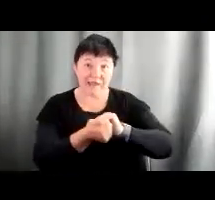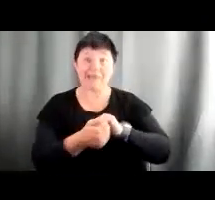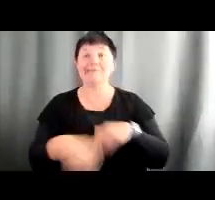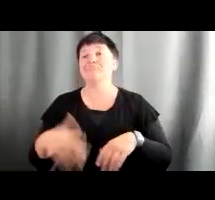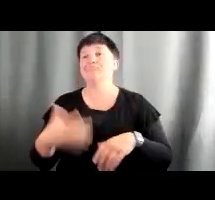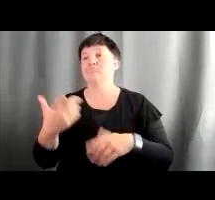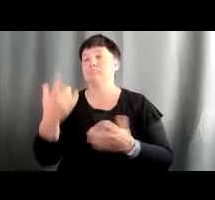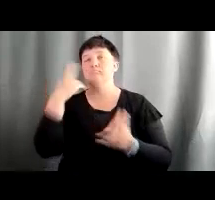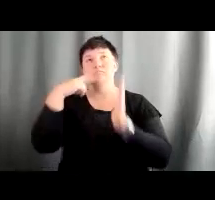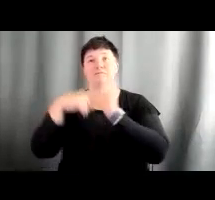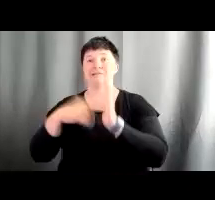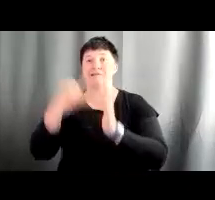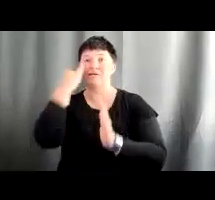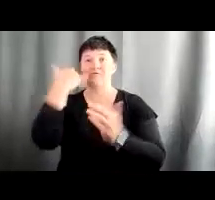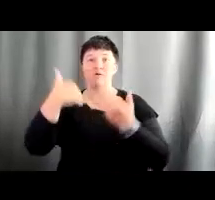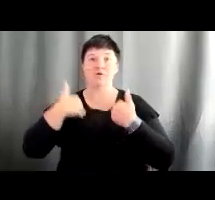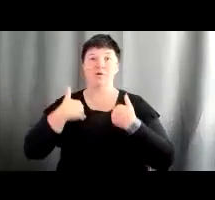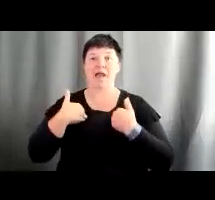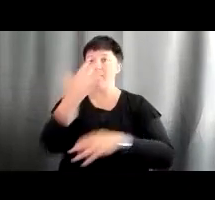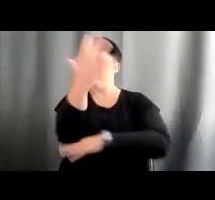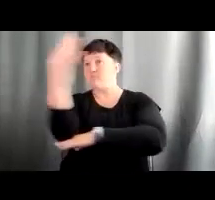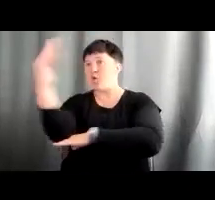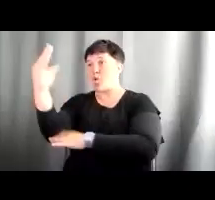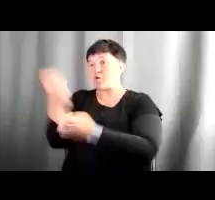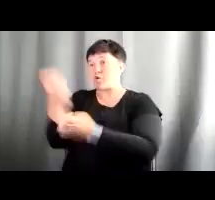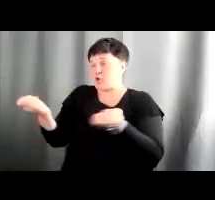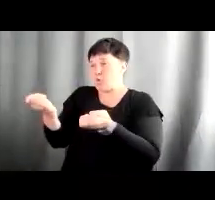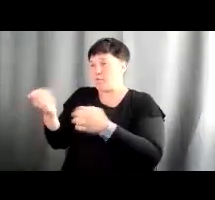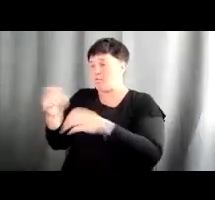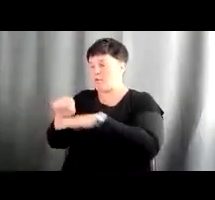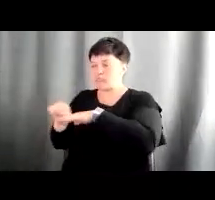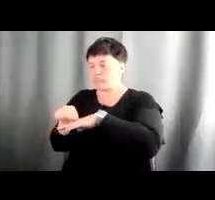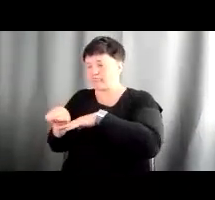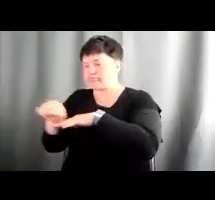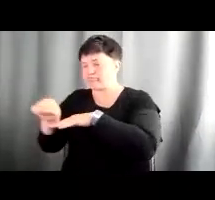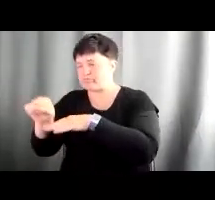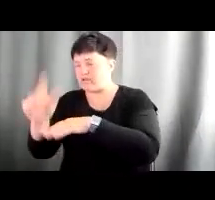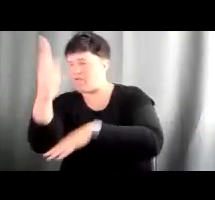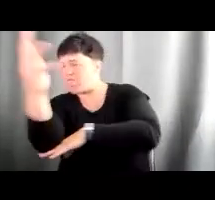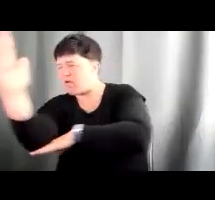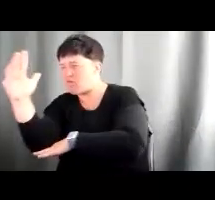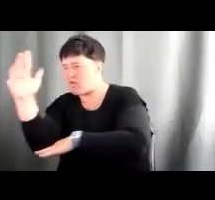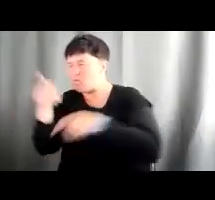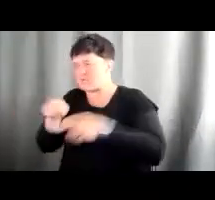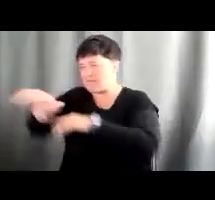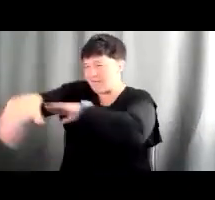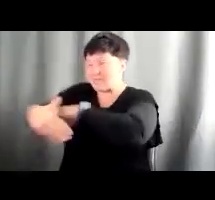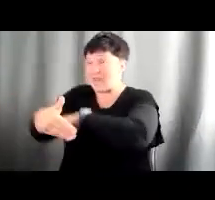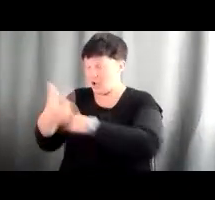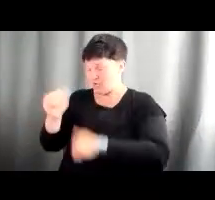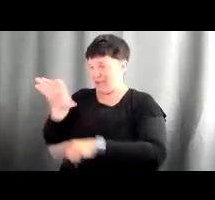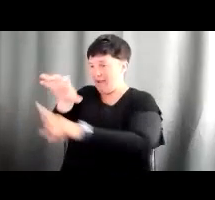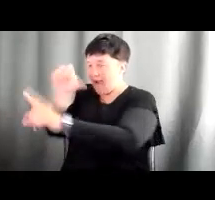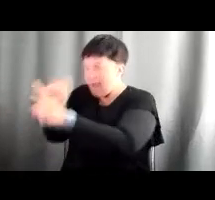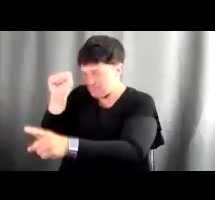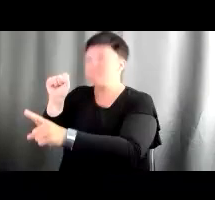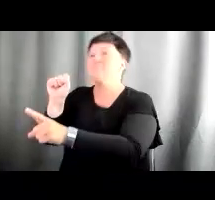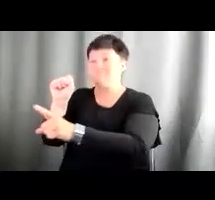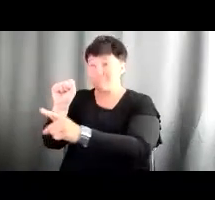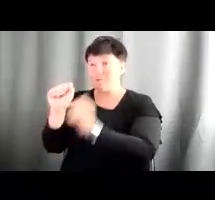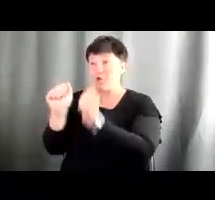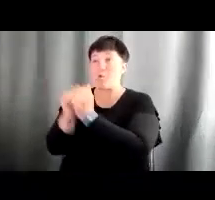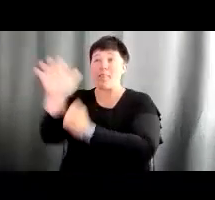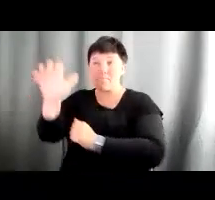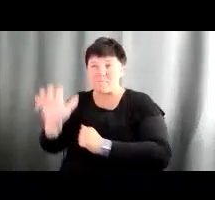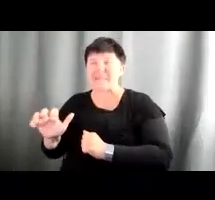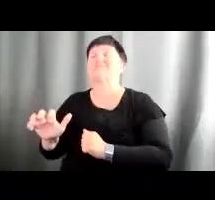suelo. Así que puedes imaginarnos si tenemos, por ejemplo, un equipo forestal avanzando en medio del bosque en mitad de la noche. Podríamos